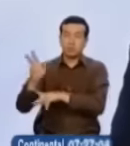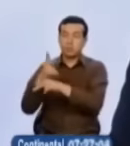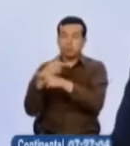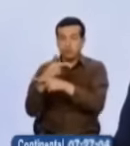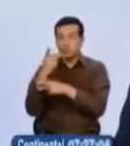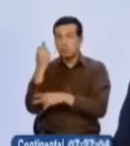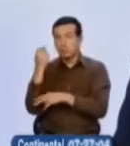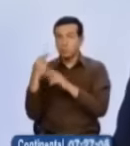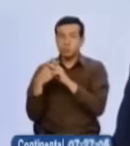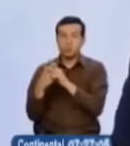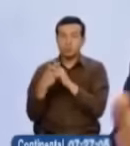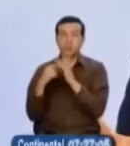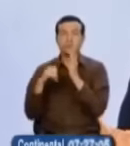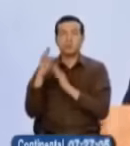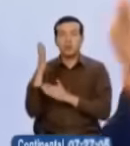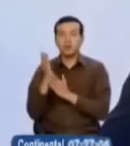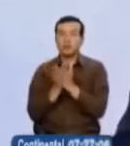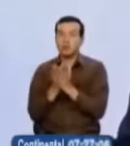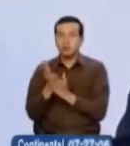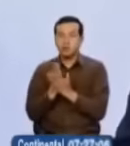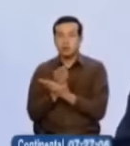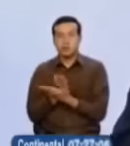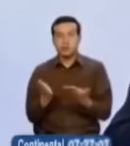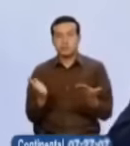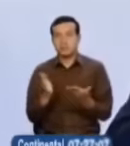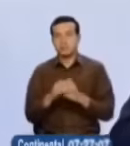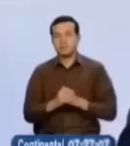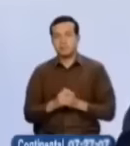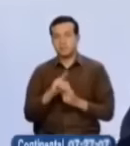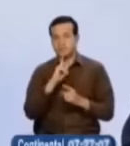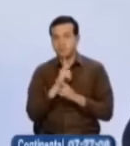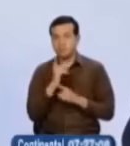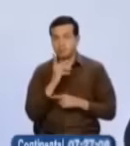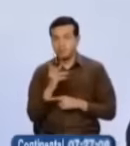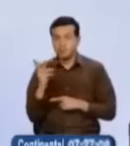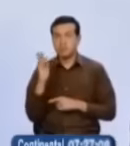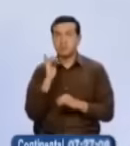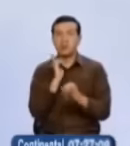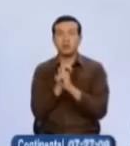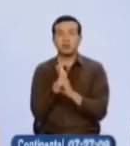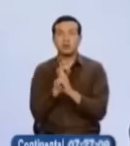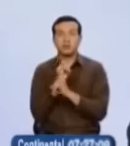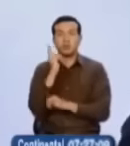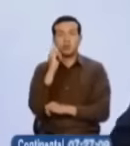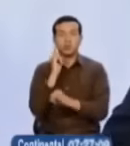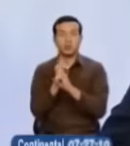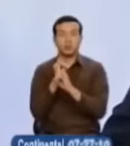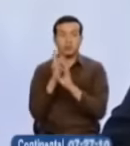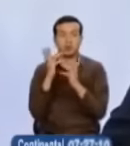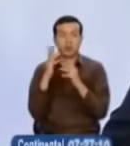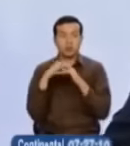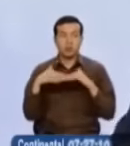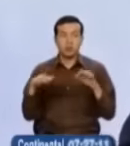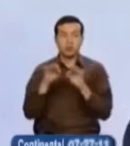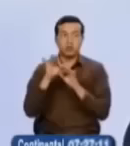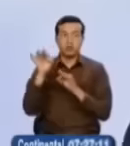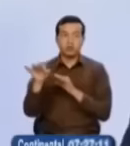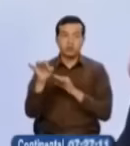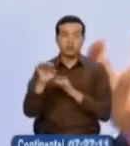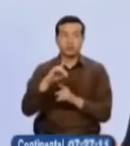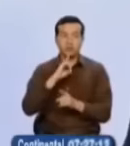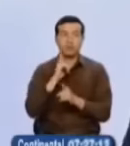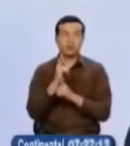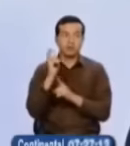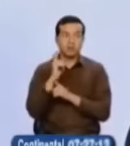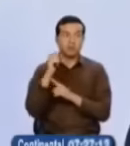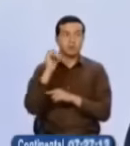productivo, mucho crédito de servicio. Pero obviamente ahí, o sea, si una institución quiere ir a una zona rural, obviamente tiene que tener